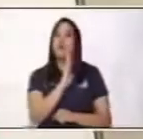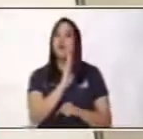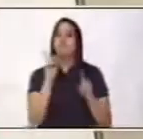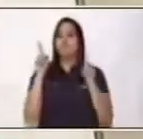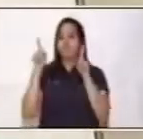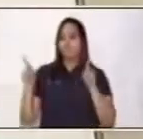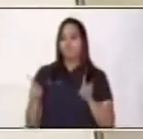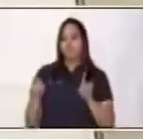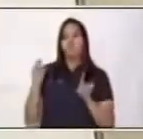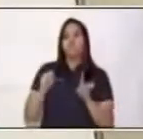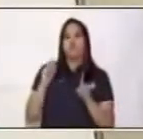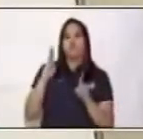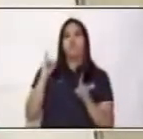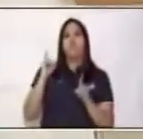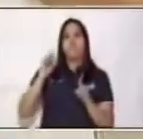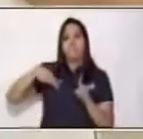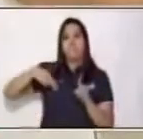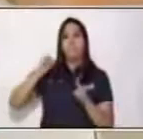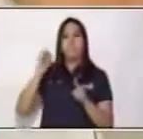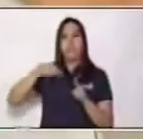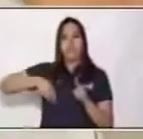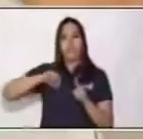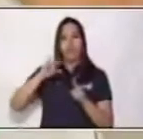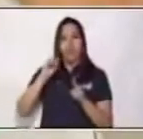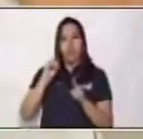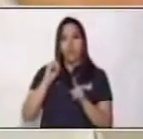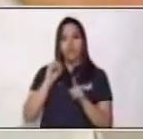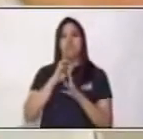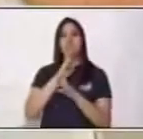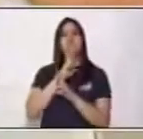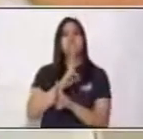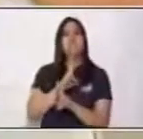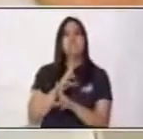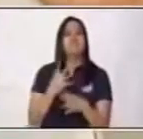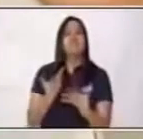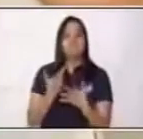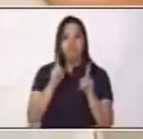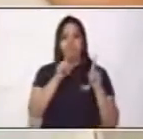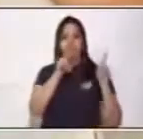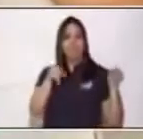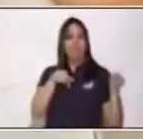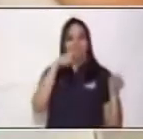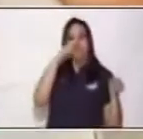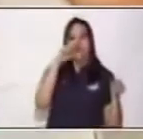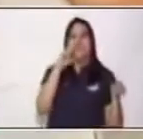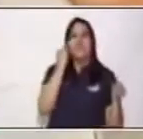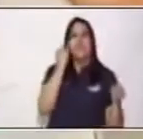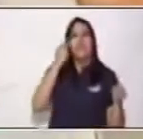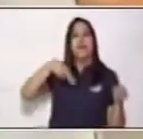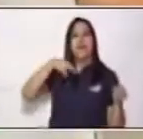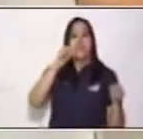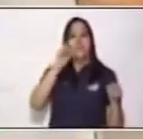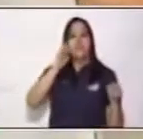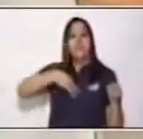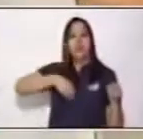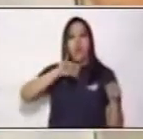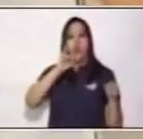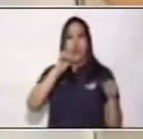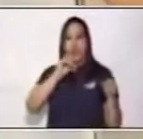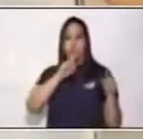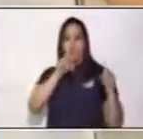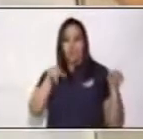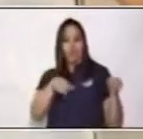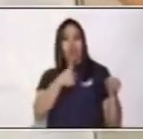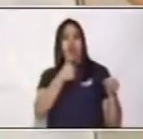Un binomio y su respuesta, un trinomio. A cuadrado más AB